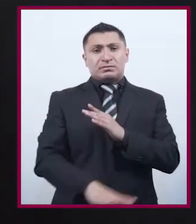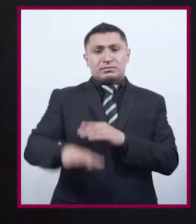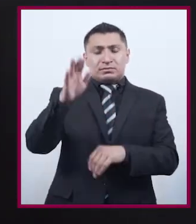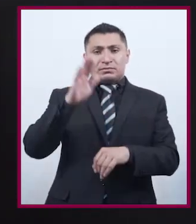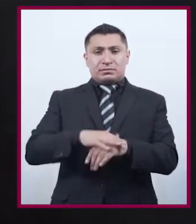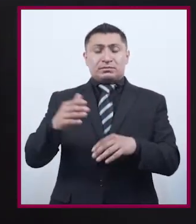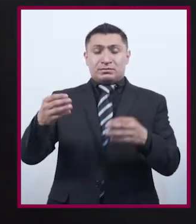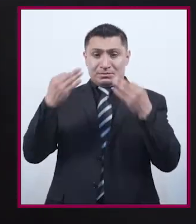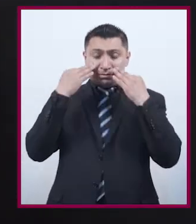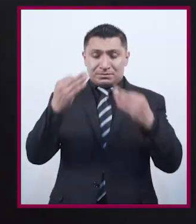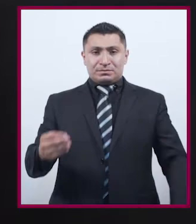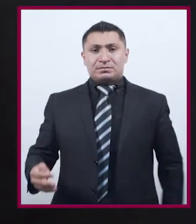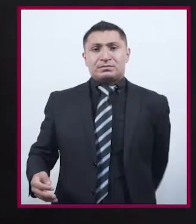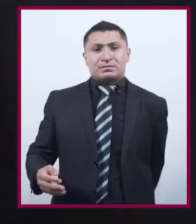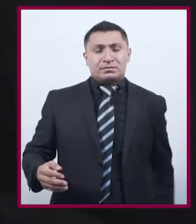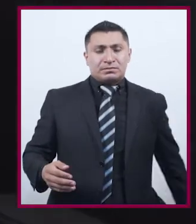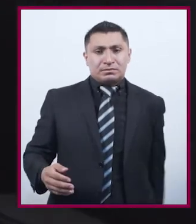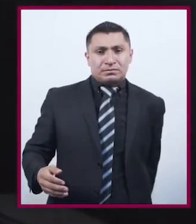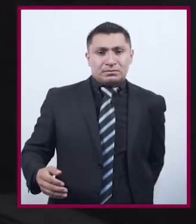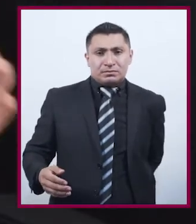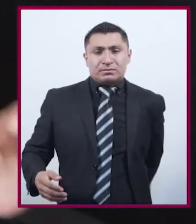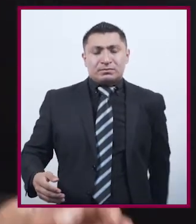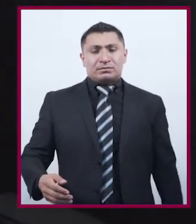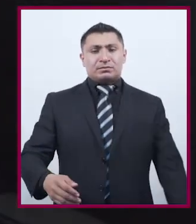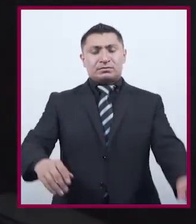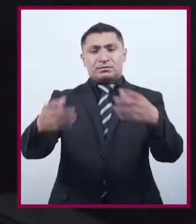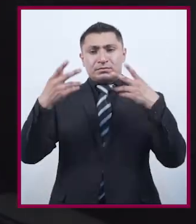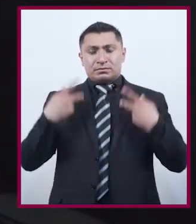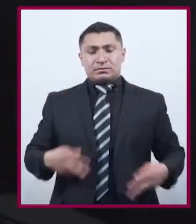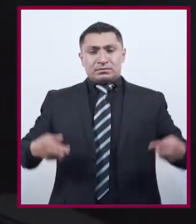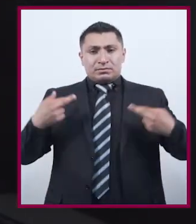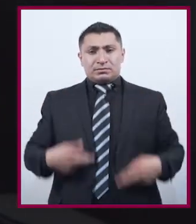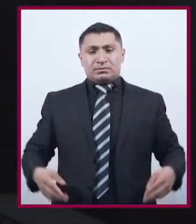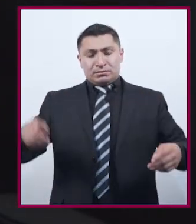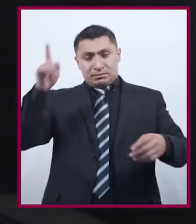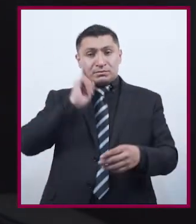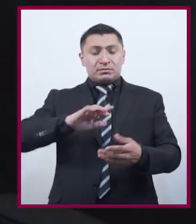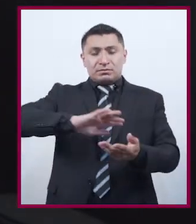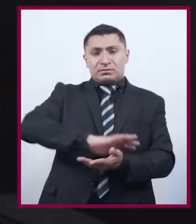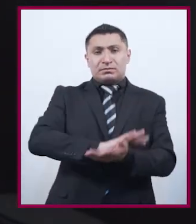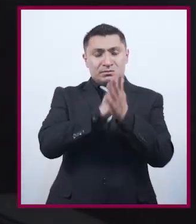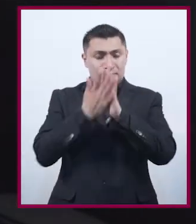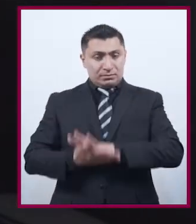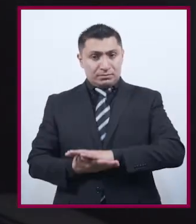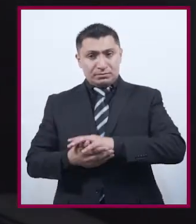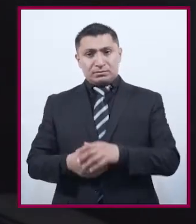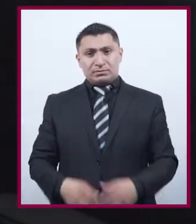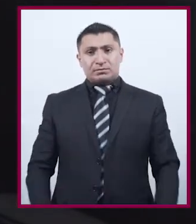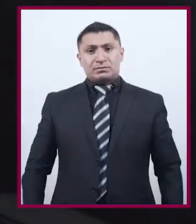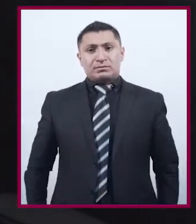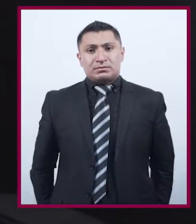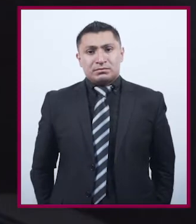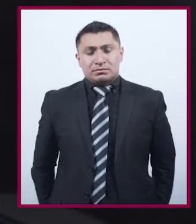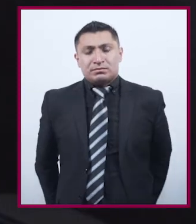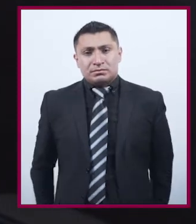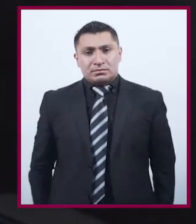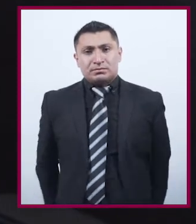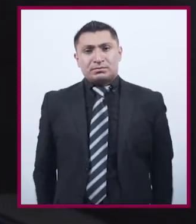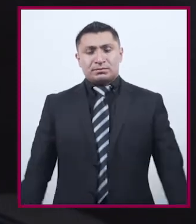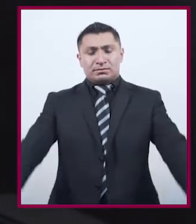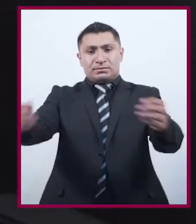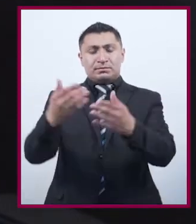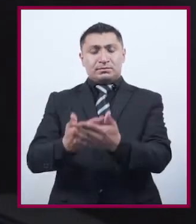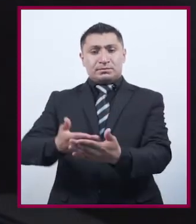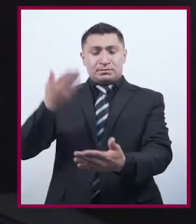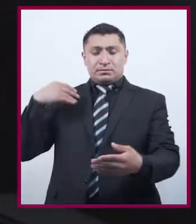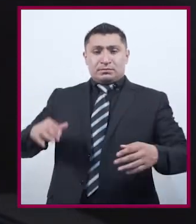campo laboral era más tangible, a tal grado que la vestimenta femenina comenzó a transformarse. Atrás